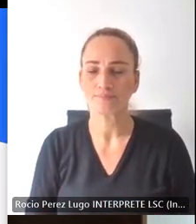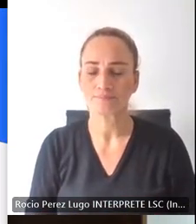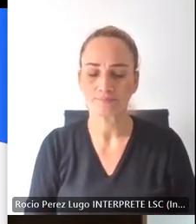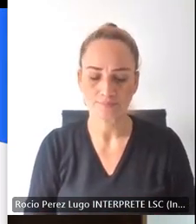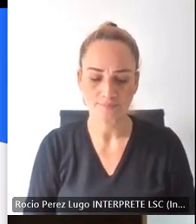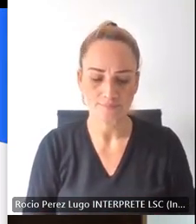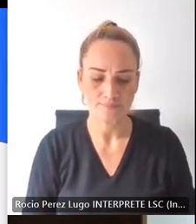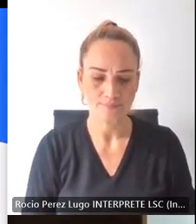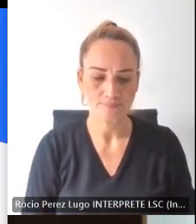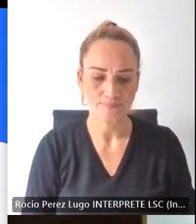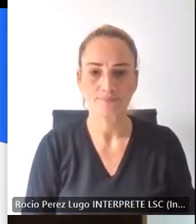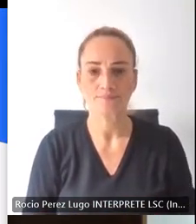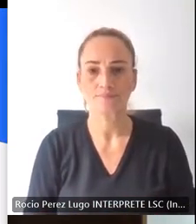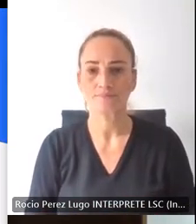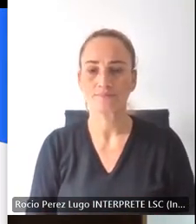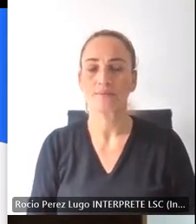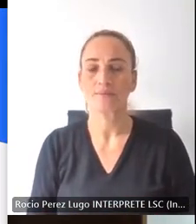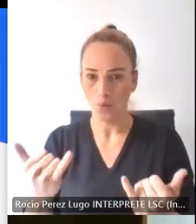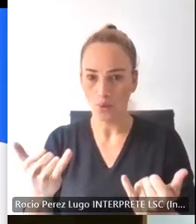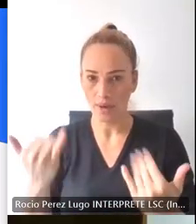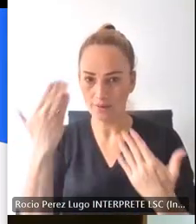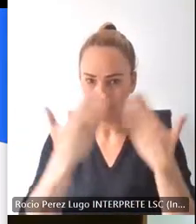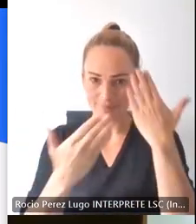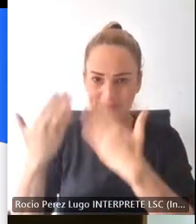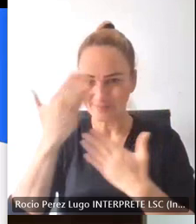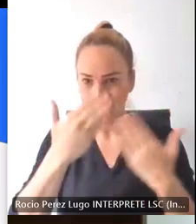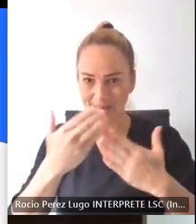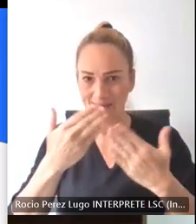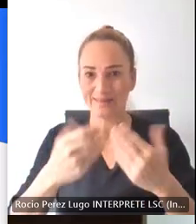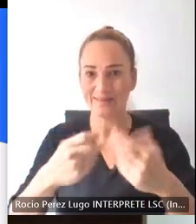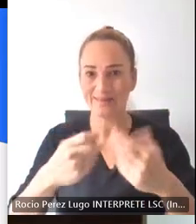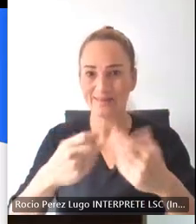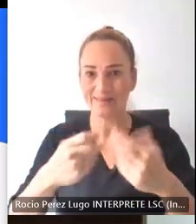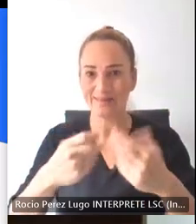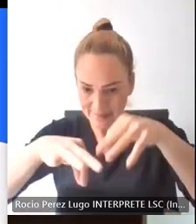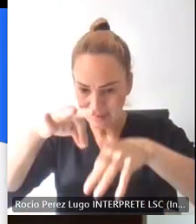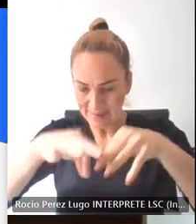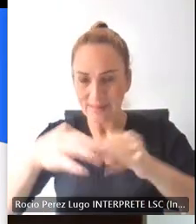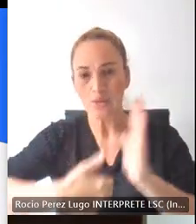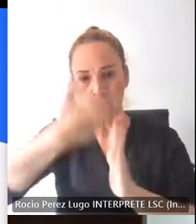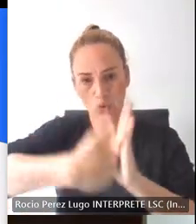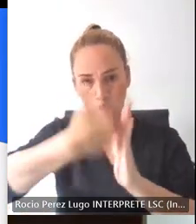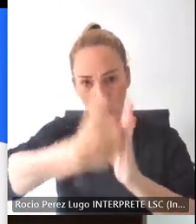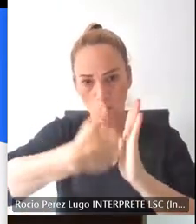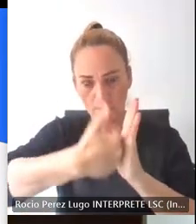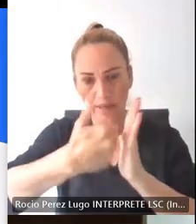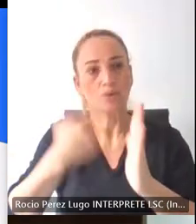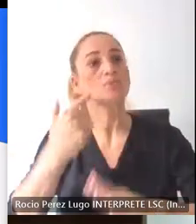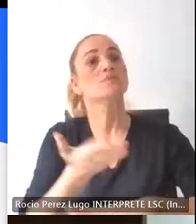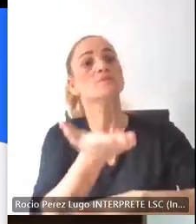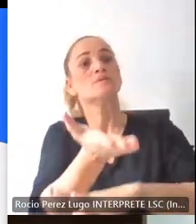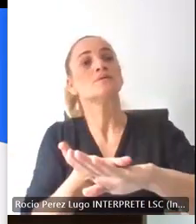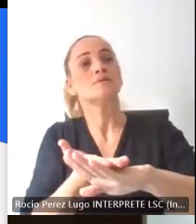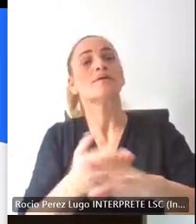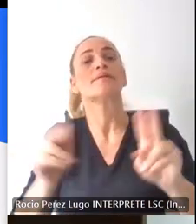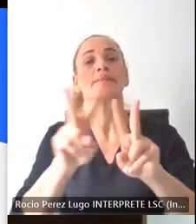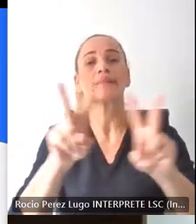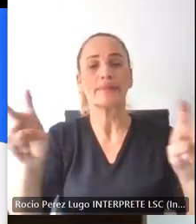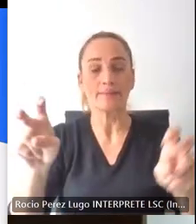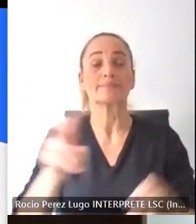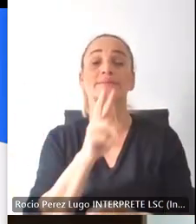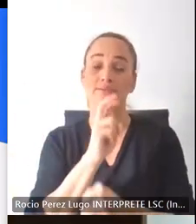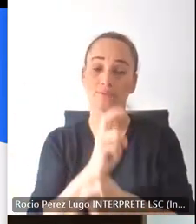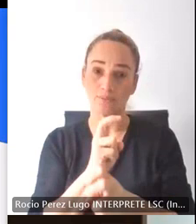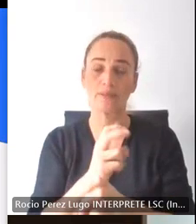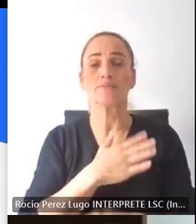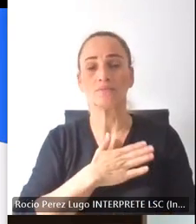tengo un transformador, ya lo vamos a revisar por la parte eléctrica. Documentación que le debo solicitar. Ese tema ese es un poquito complicado.